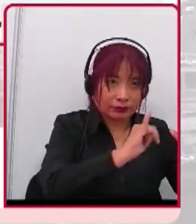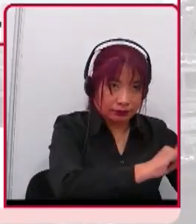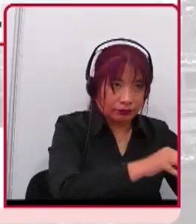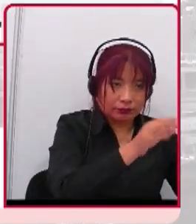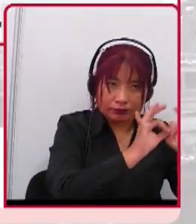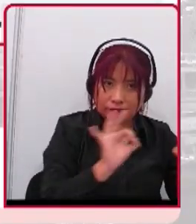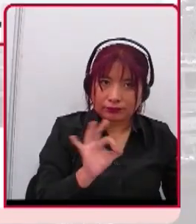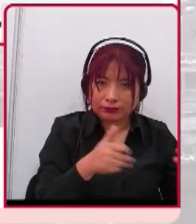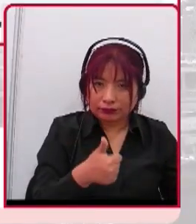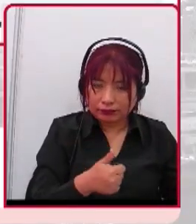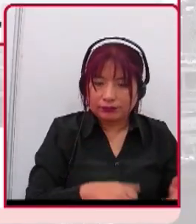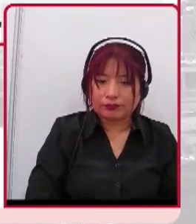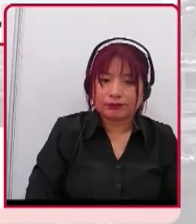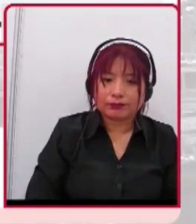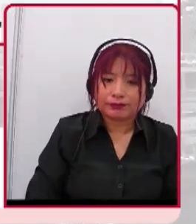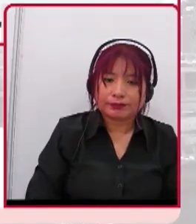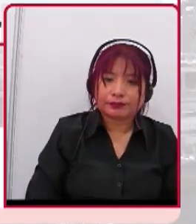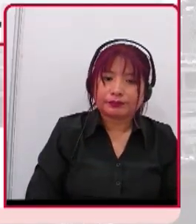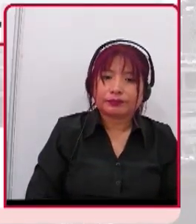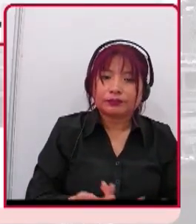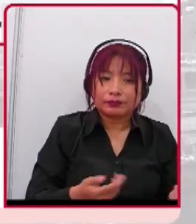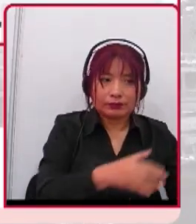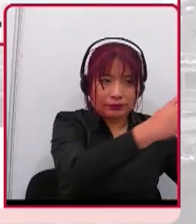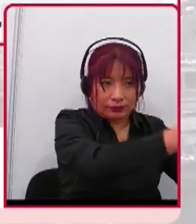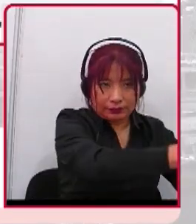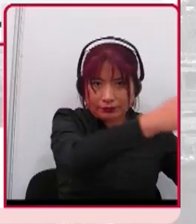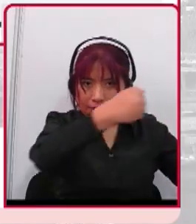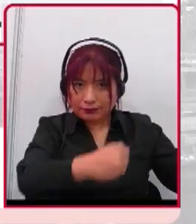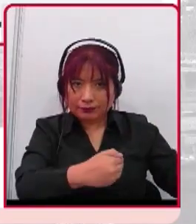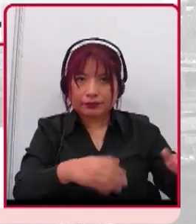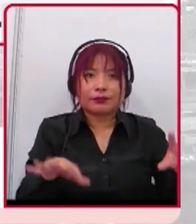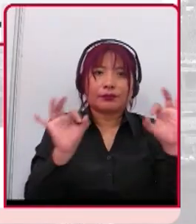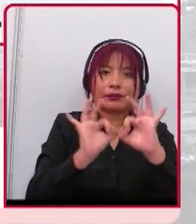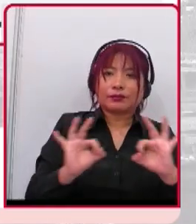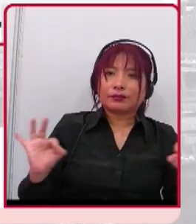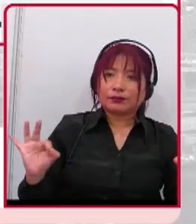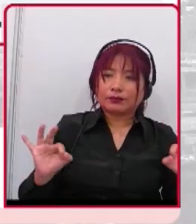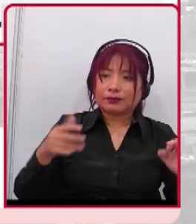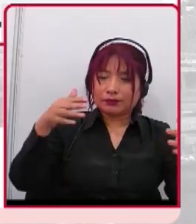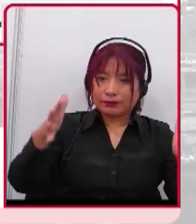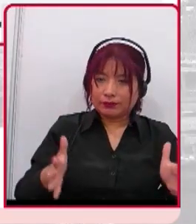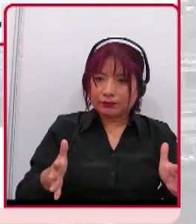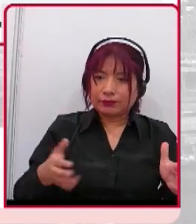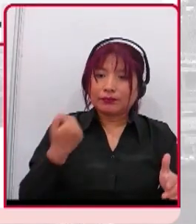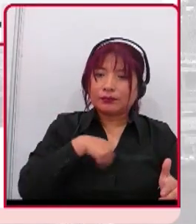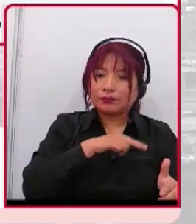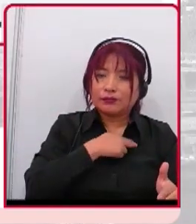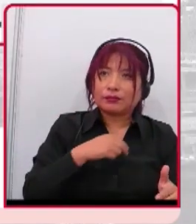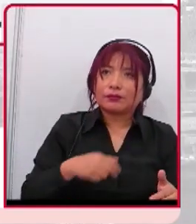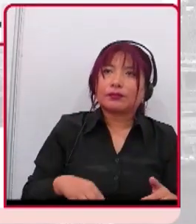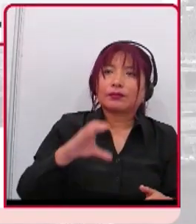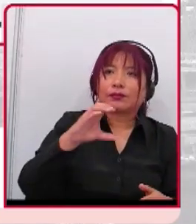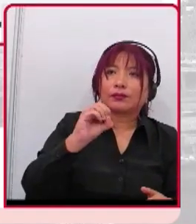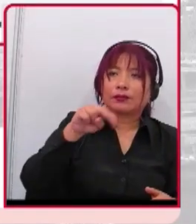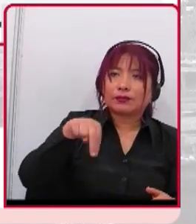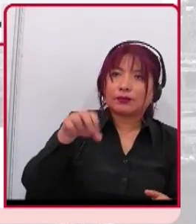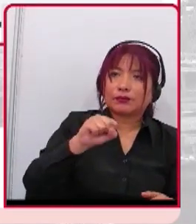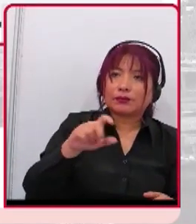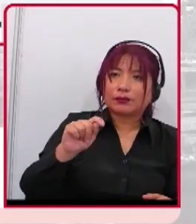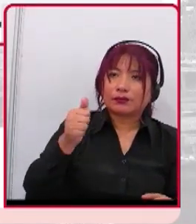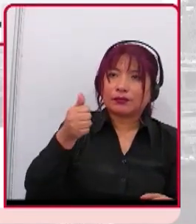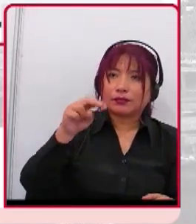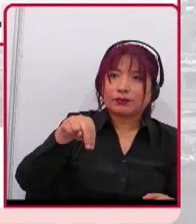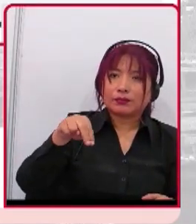nosotros obtenemos definitivamente nuestro concentrado, pasa a una etapa de limpieza, ¿sí? Nosotros en Constancia tenemos 6 etapas de